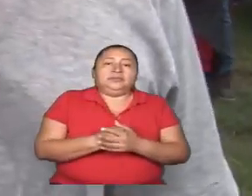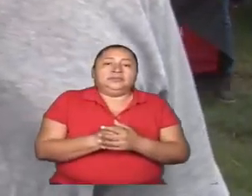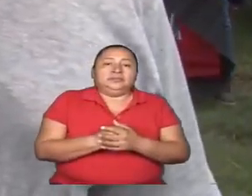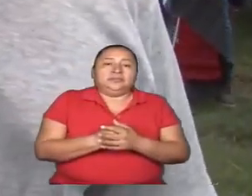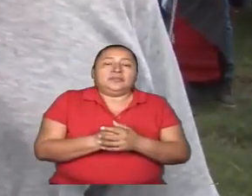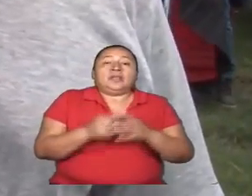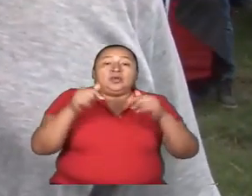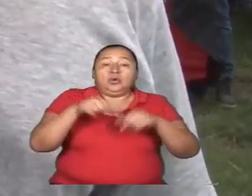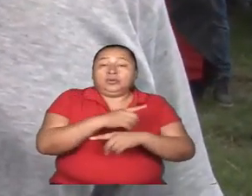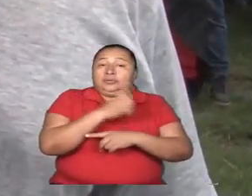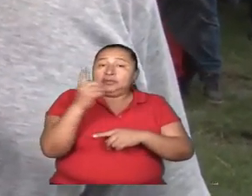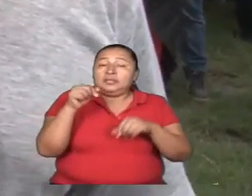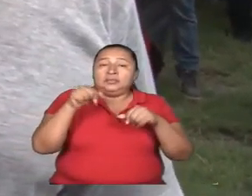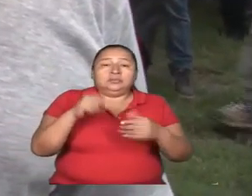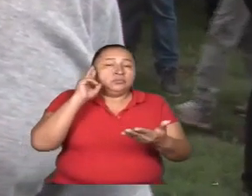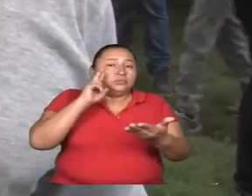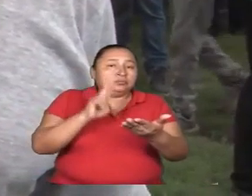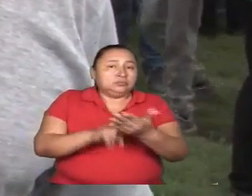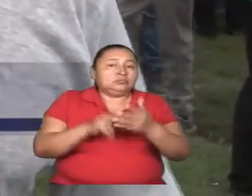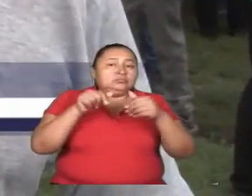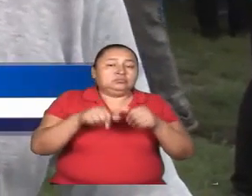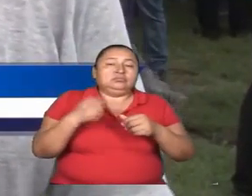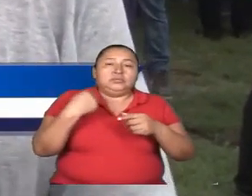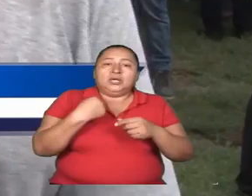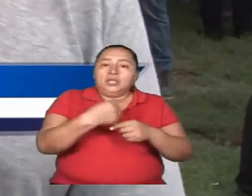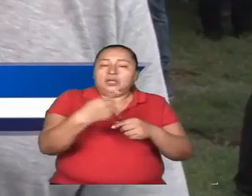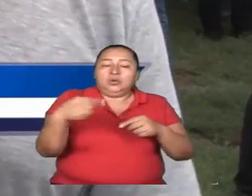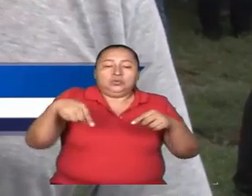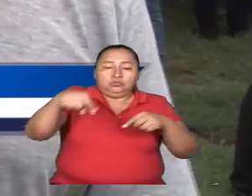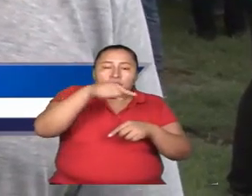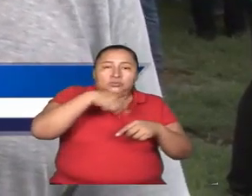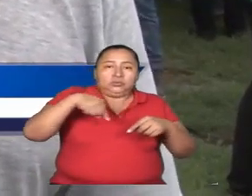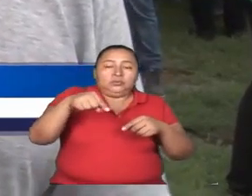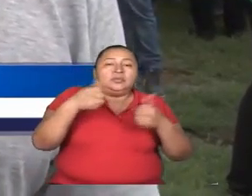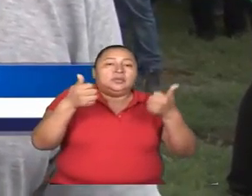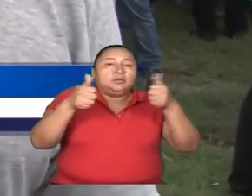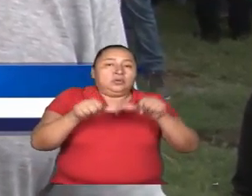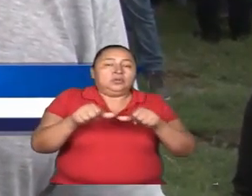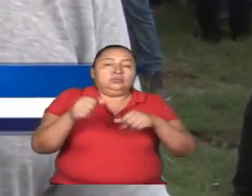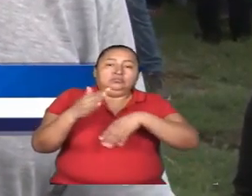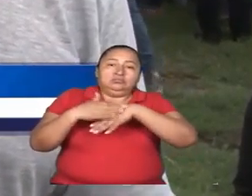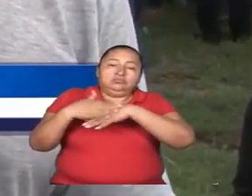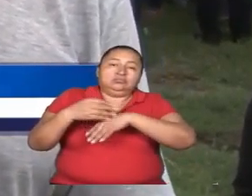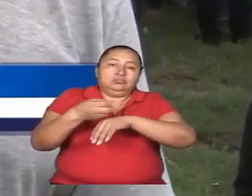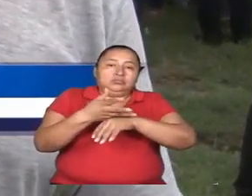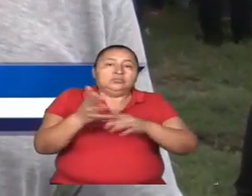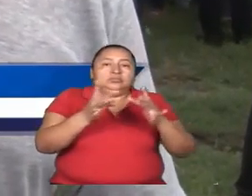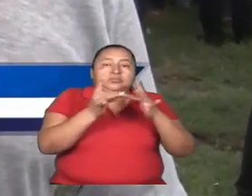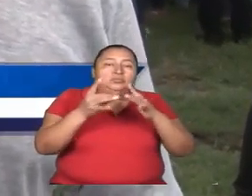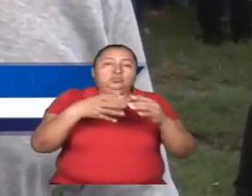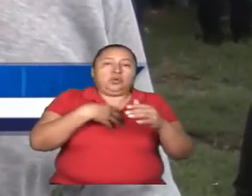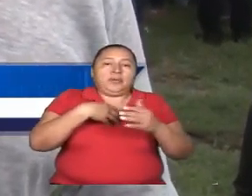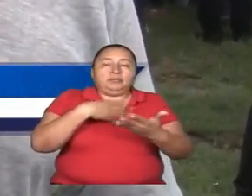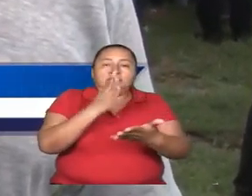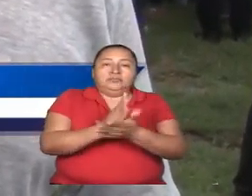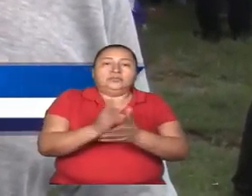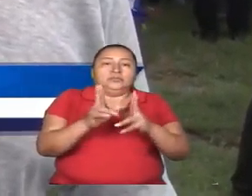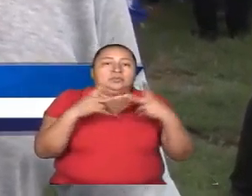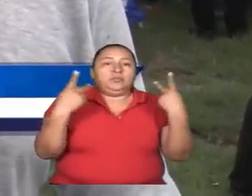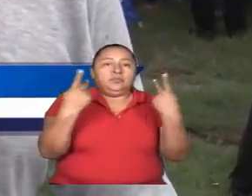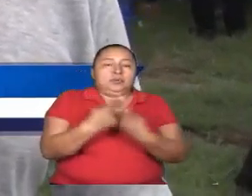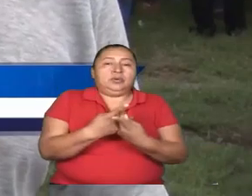día de hoy nosotros estamos haciéndonos presentes en cada una de las rotondas de acuerdo a una orientación específica del pueblo,